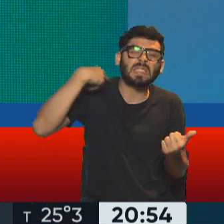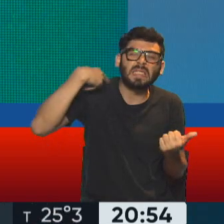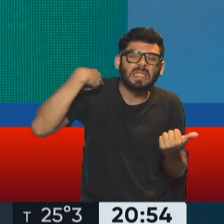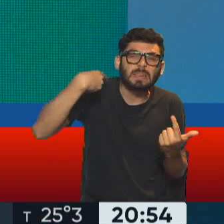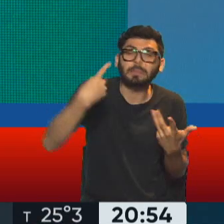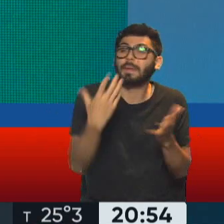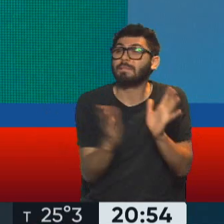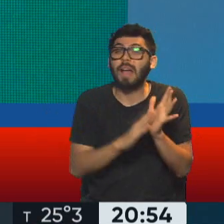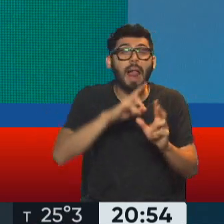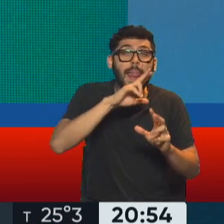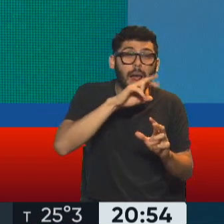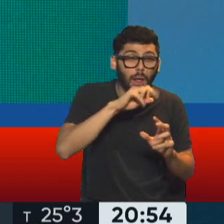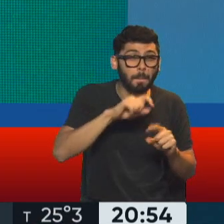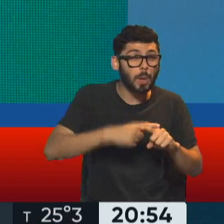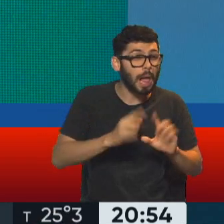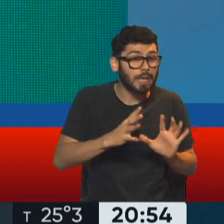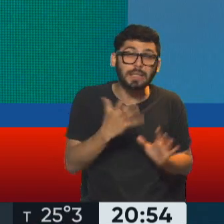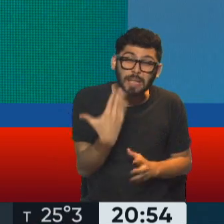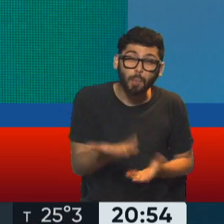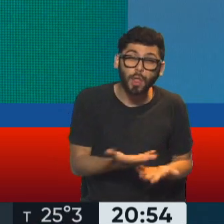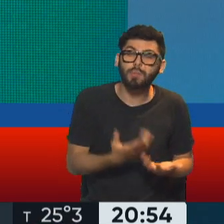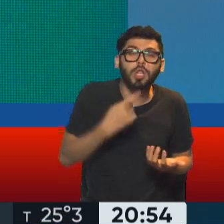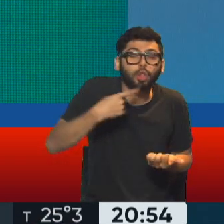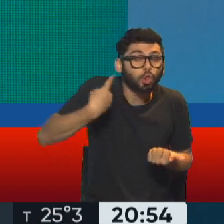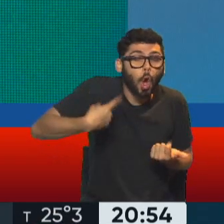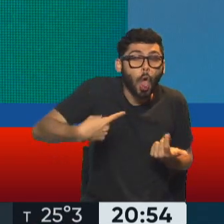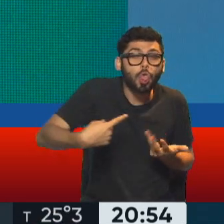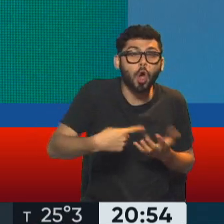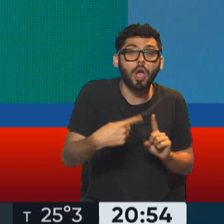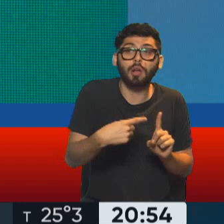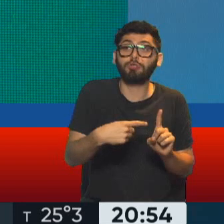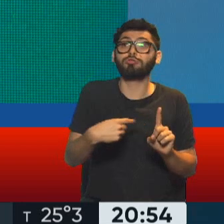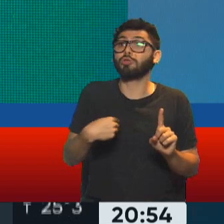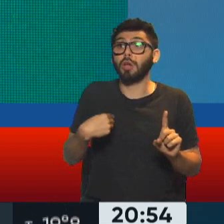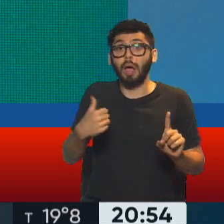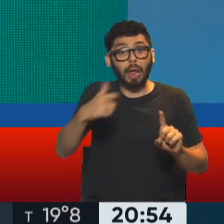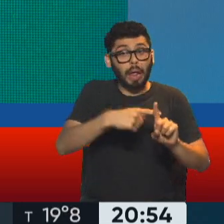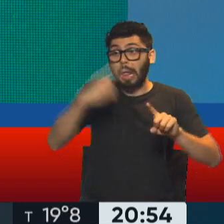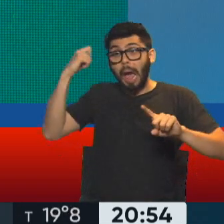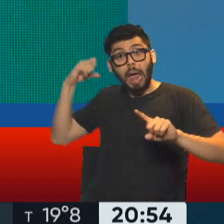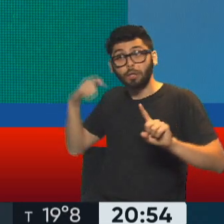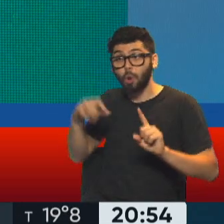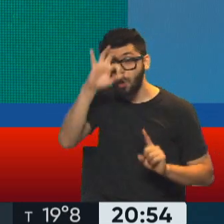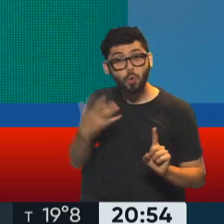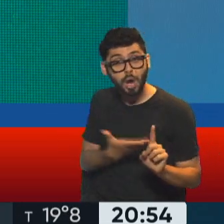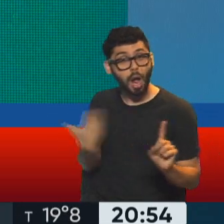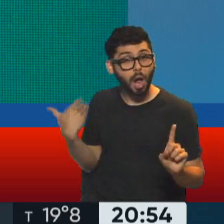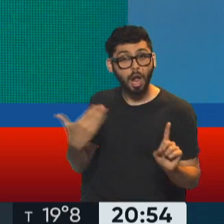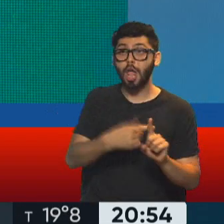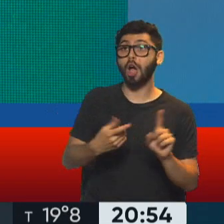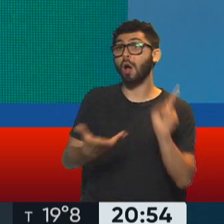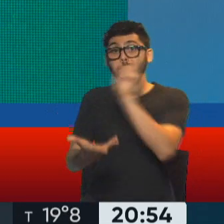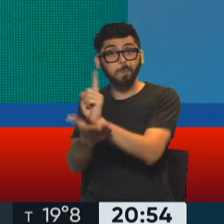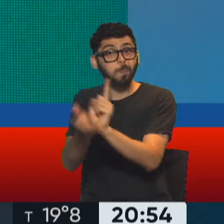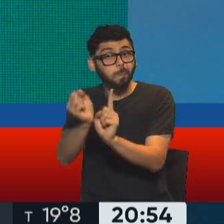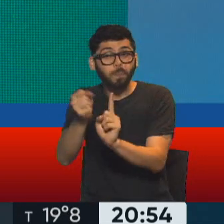datos, diciendo todo el tiempo lo que ella nunca hizo cuando gobernaba? Porque nunca lo hizo. Habla de lo que